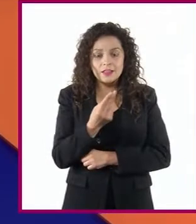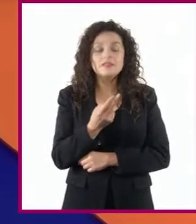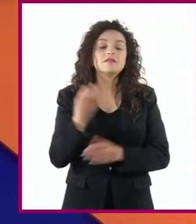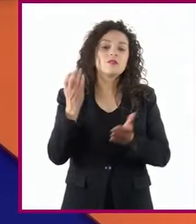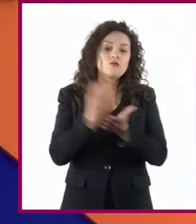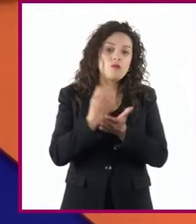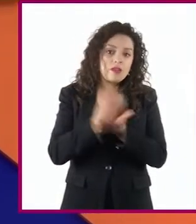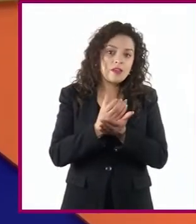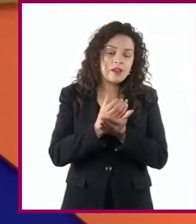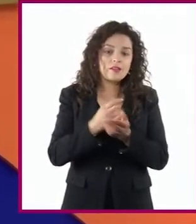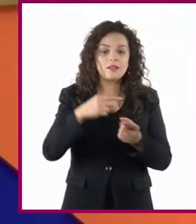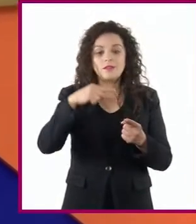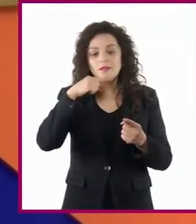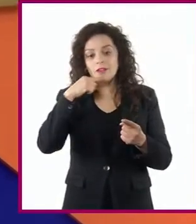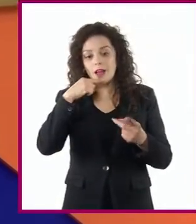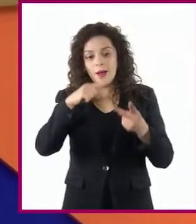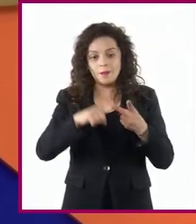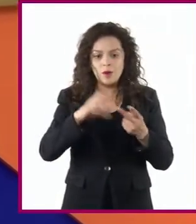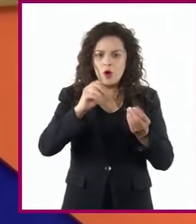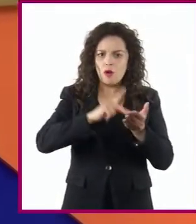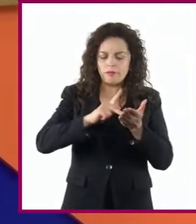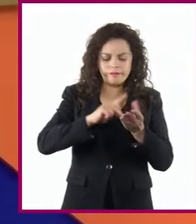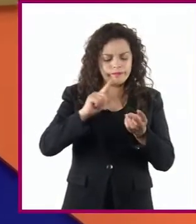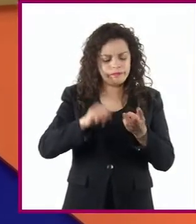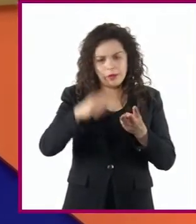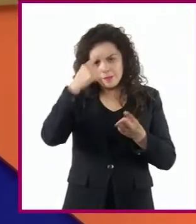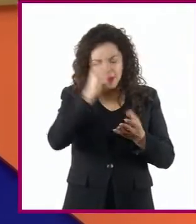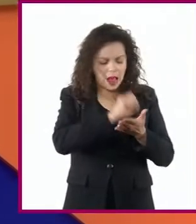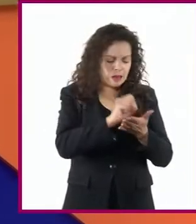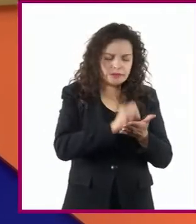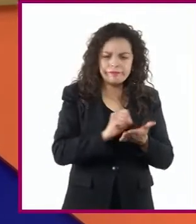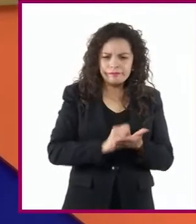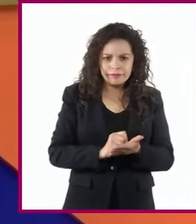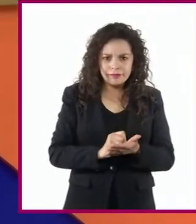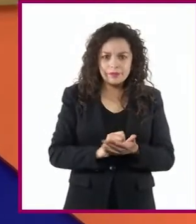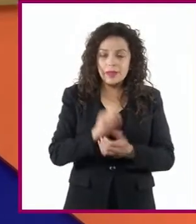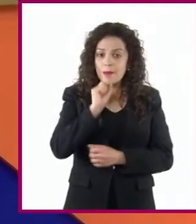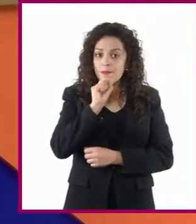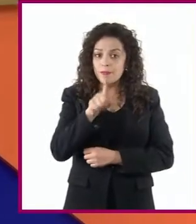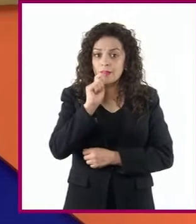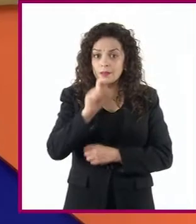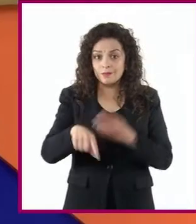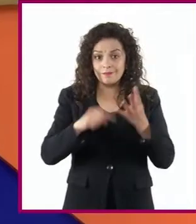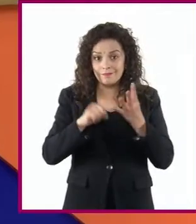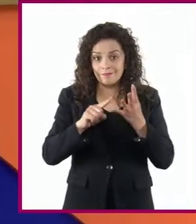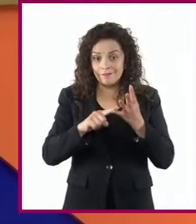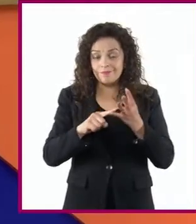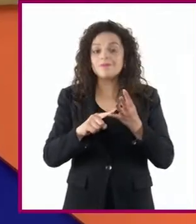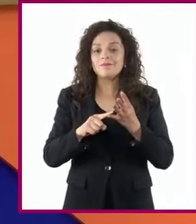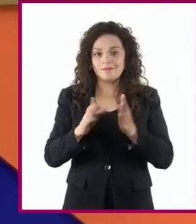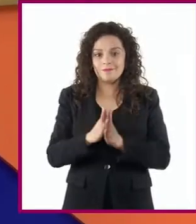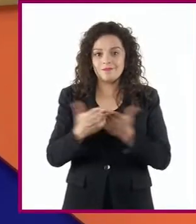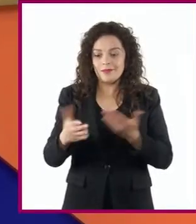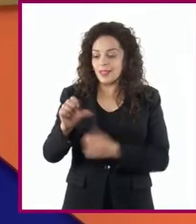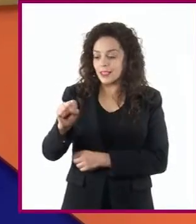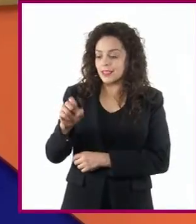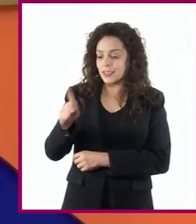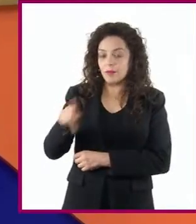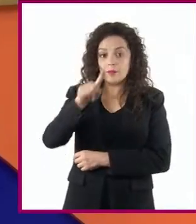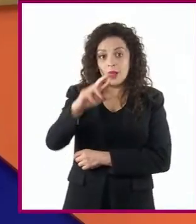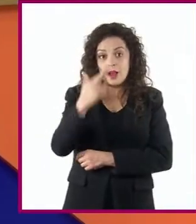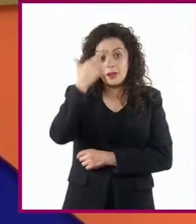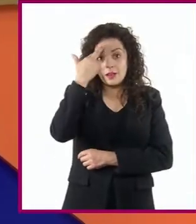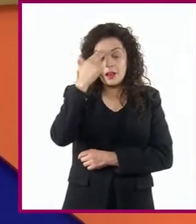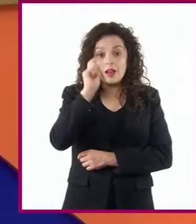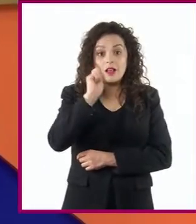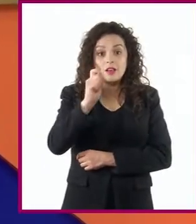cuaderno, lápiz o bolígrafo para tomar notas. También tengan a la mano su libro de texto. Recuerden que